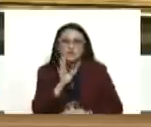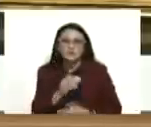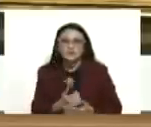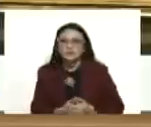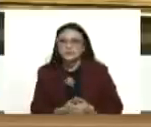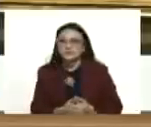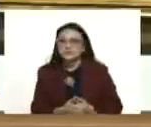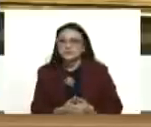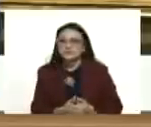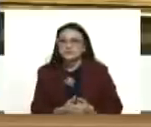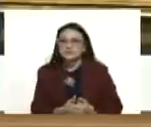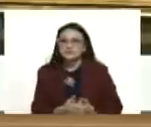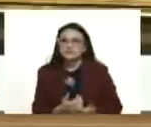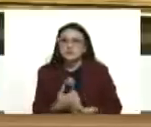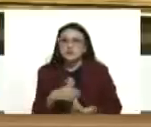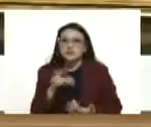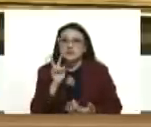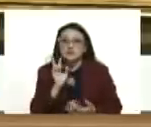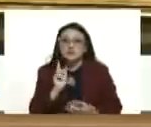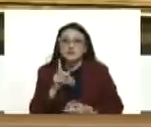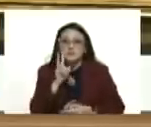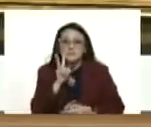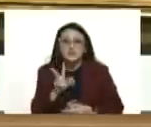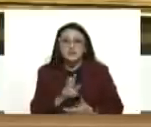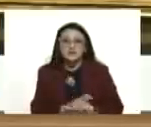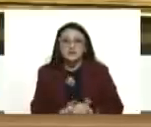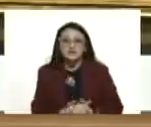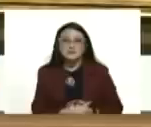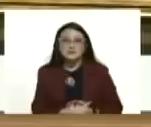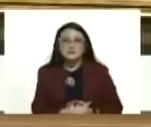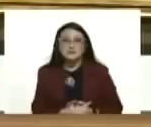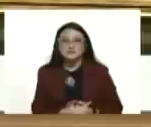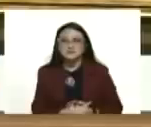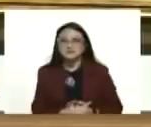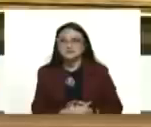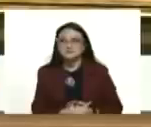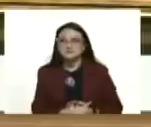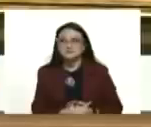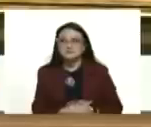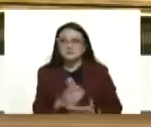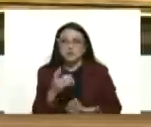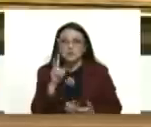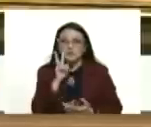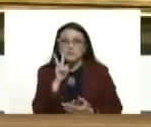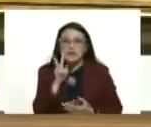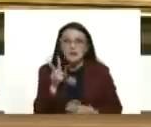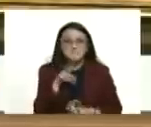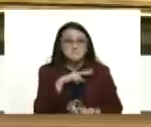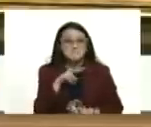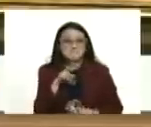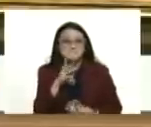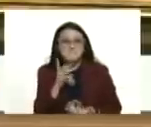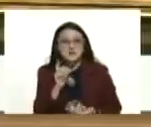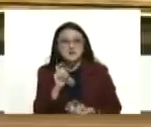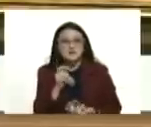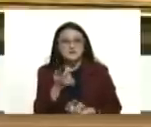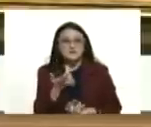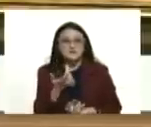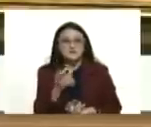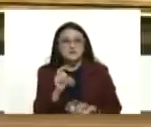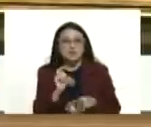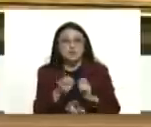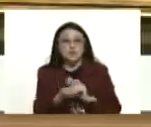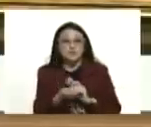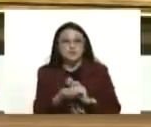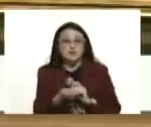Ustedes tienen que ver para los lados, diputados y diputadas. Ustedes tienen que ver para los lados. Eso no los convierte en un delator. Eso los